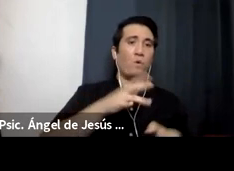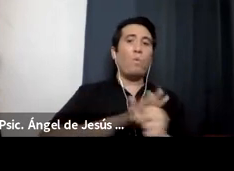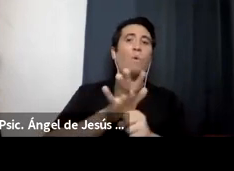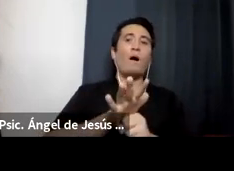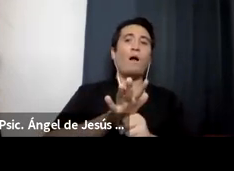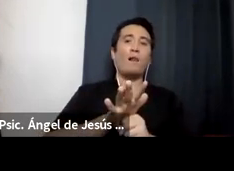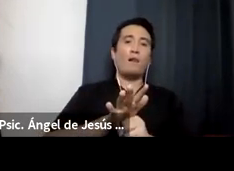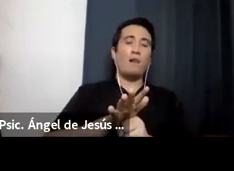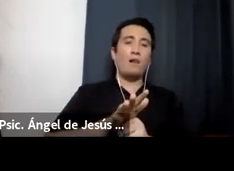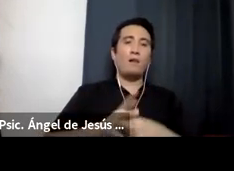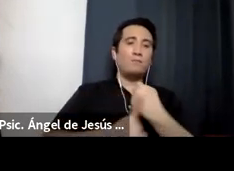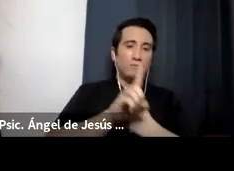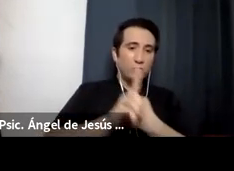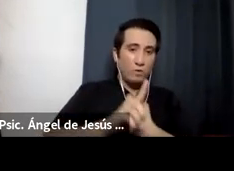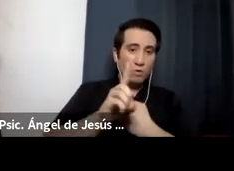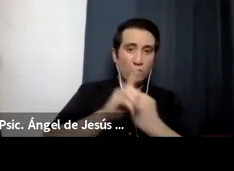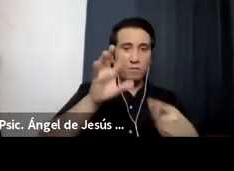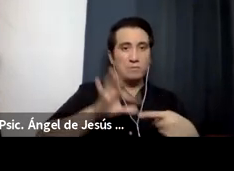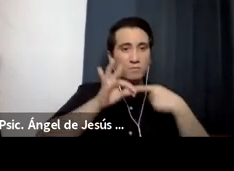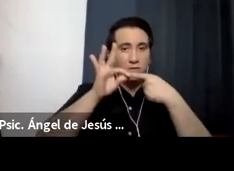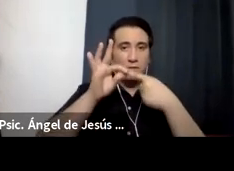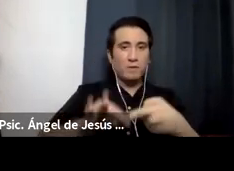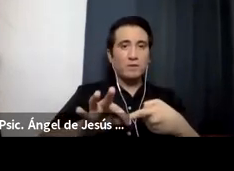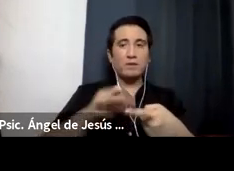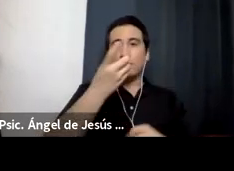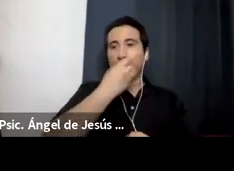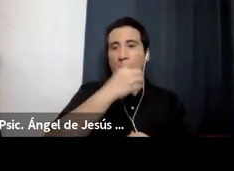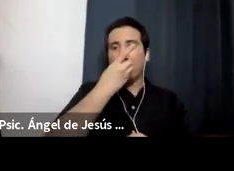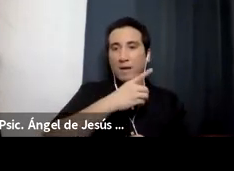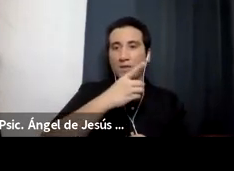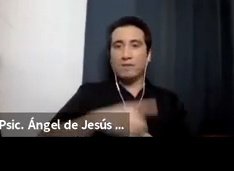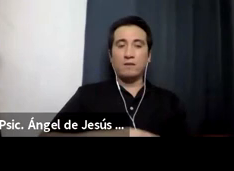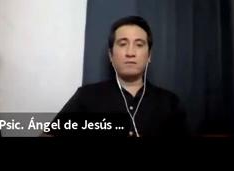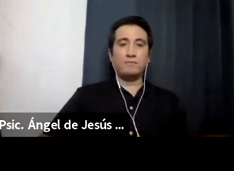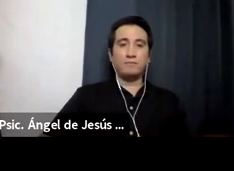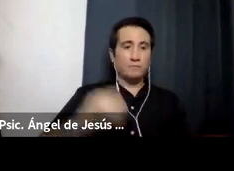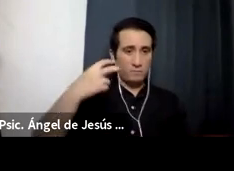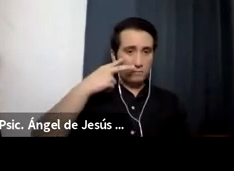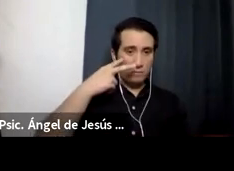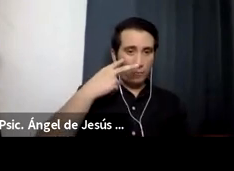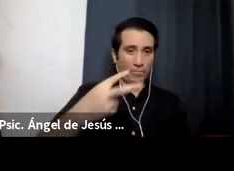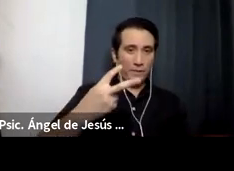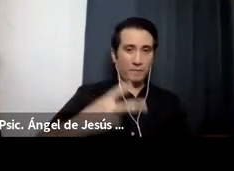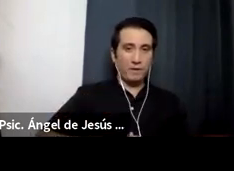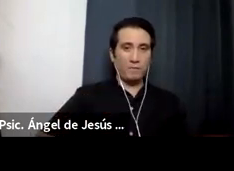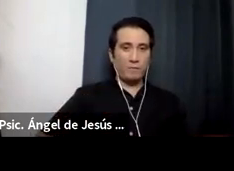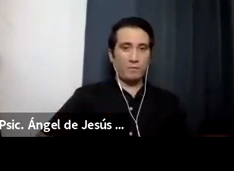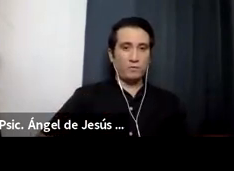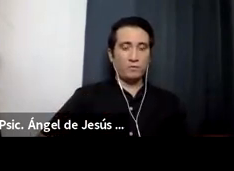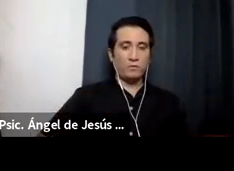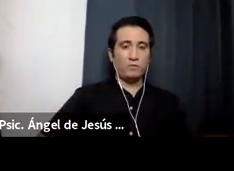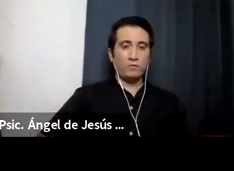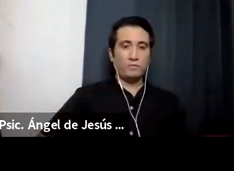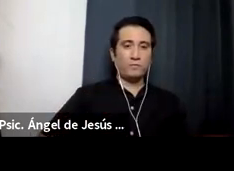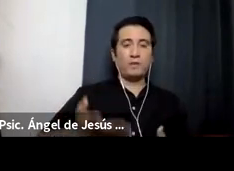las complicaciones que se presentan por la diabetes. Vemos que la principal, de manera aislada, ¿no? Es